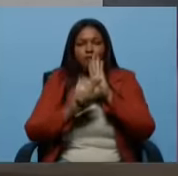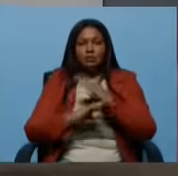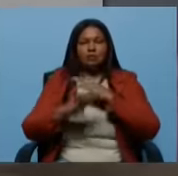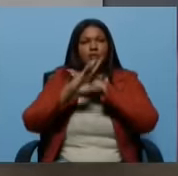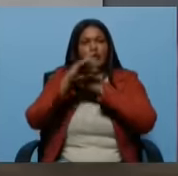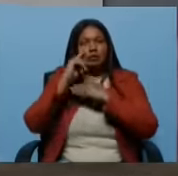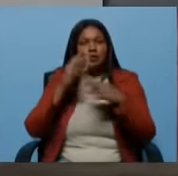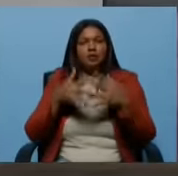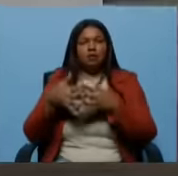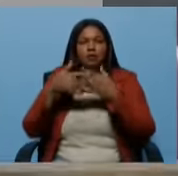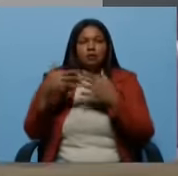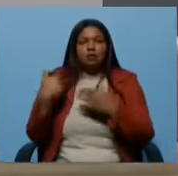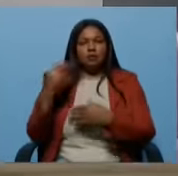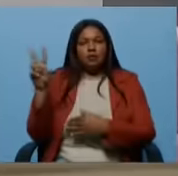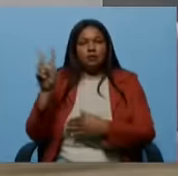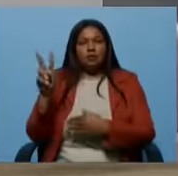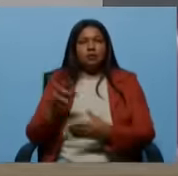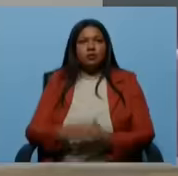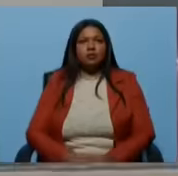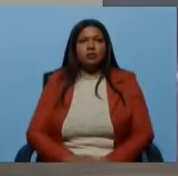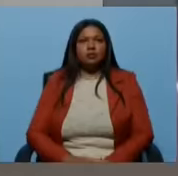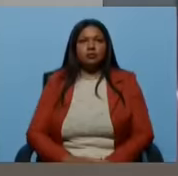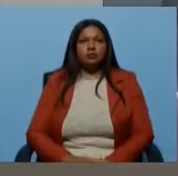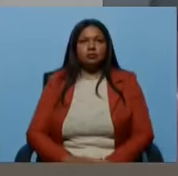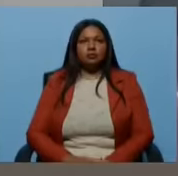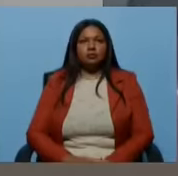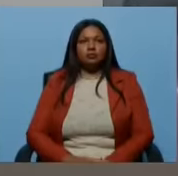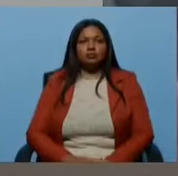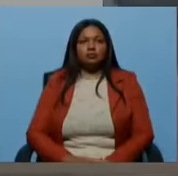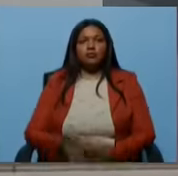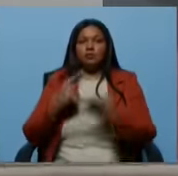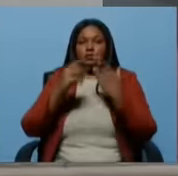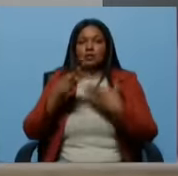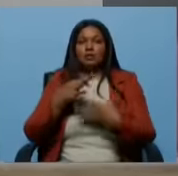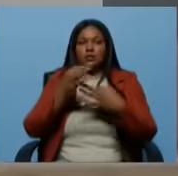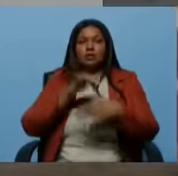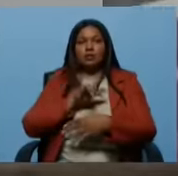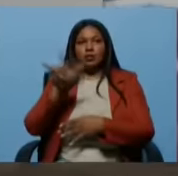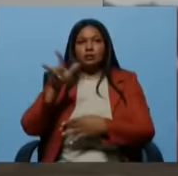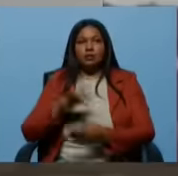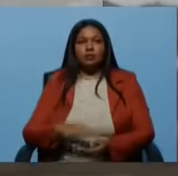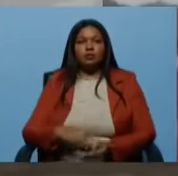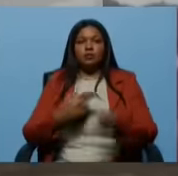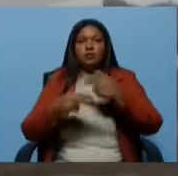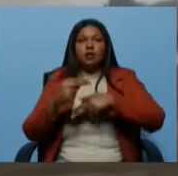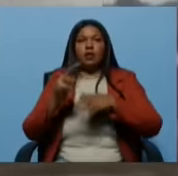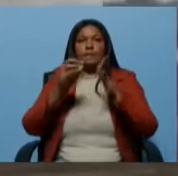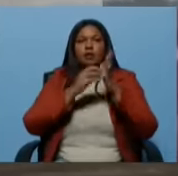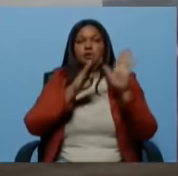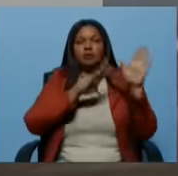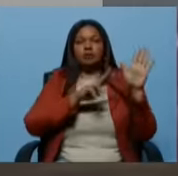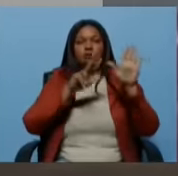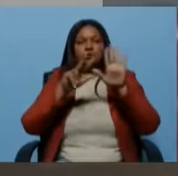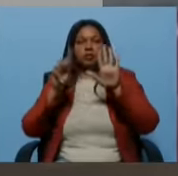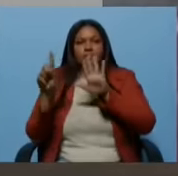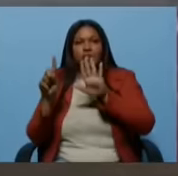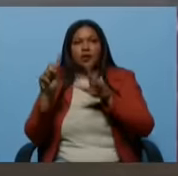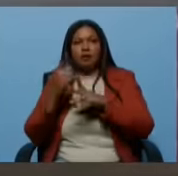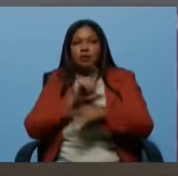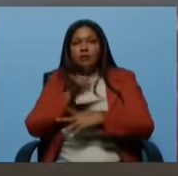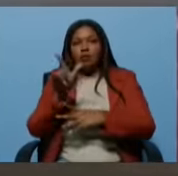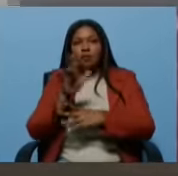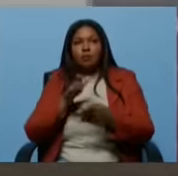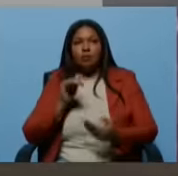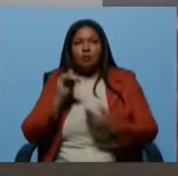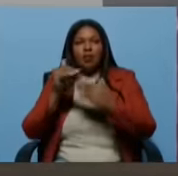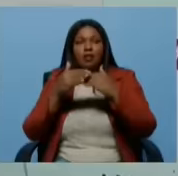coercitivas de Estados Unidos contra Venezuela. Vamos a ver algunos elementos de interés de este avión. Este avión fue construido en 1986 y era la única aeronave carguera